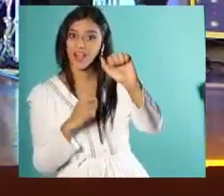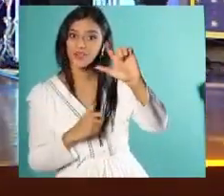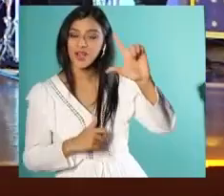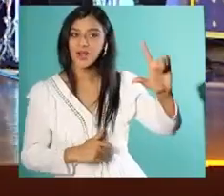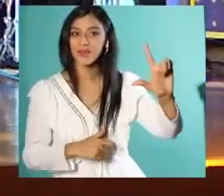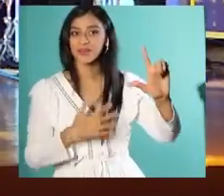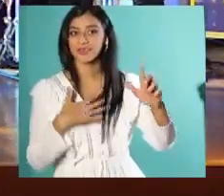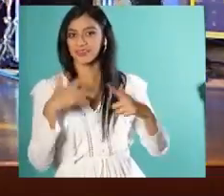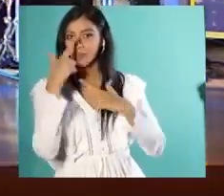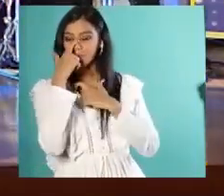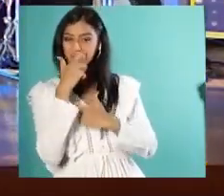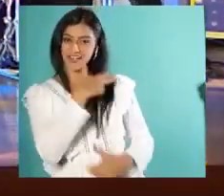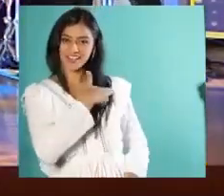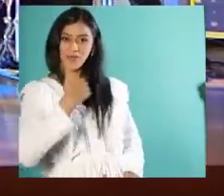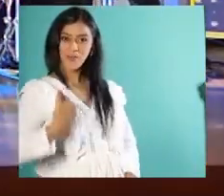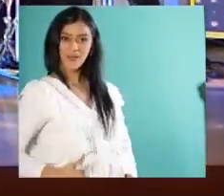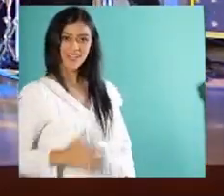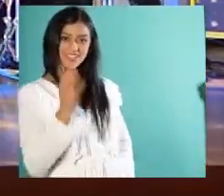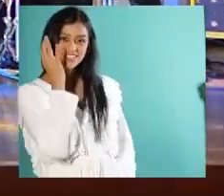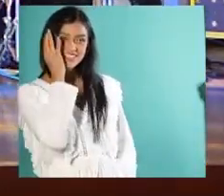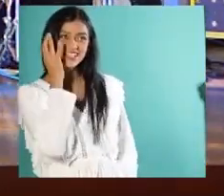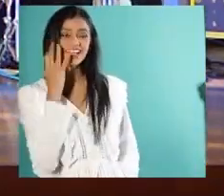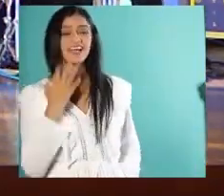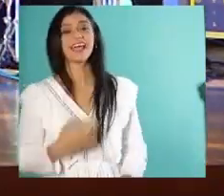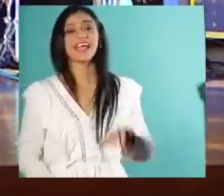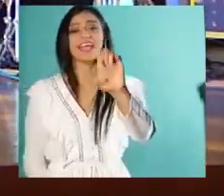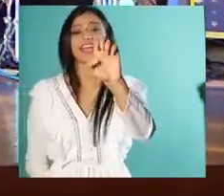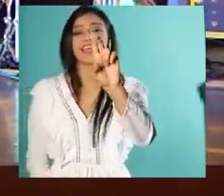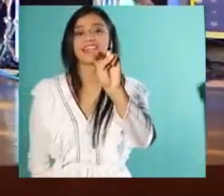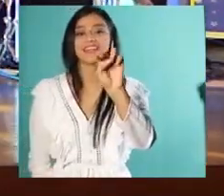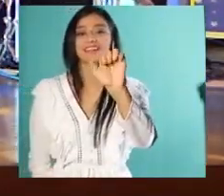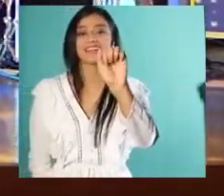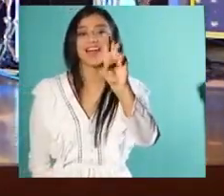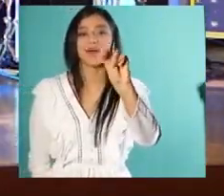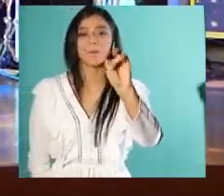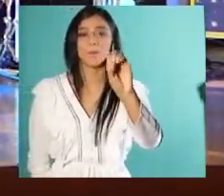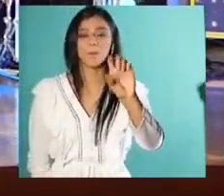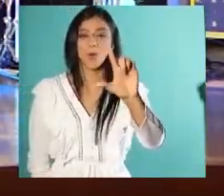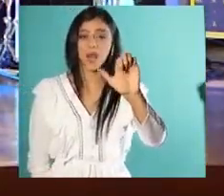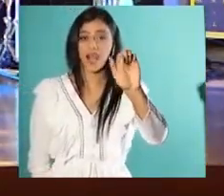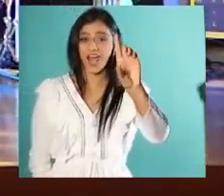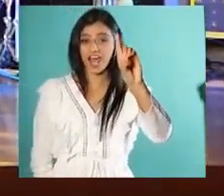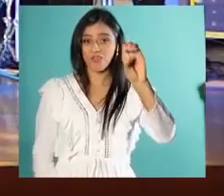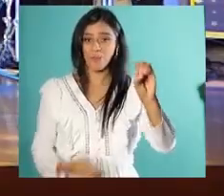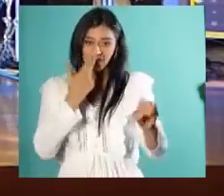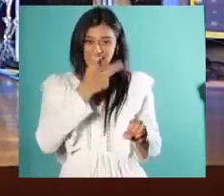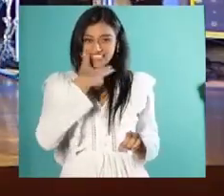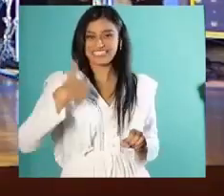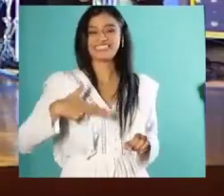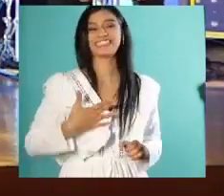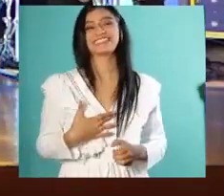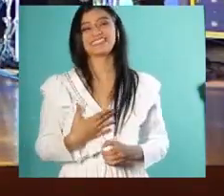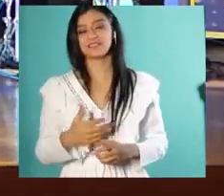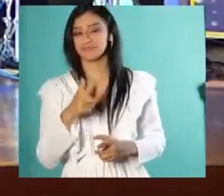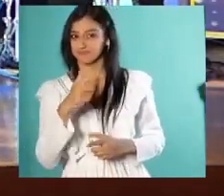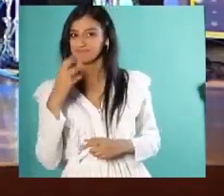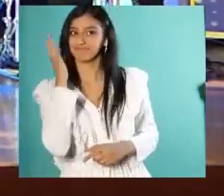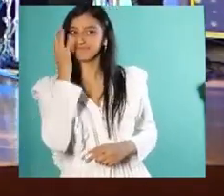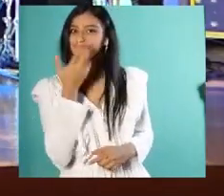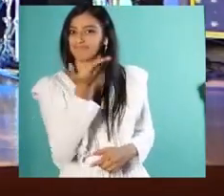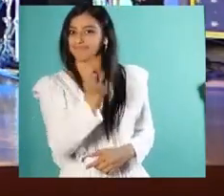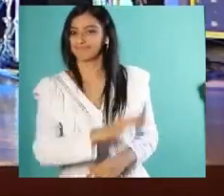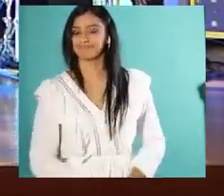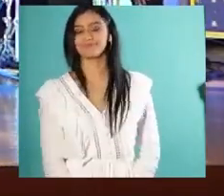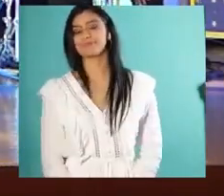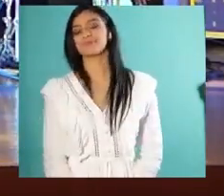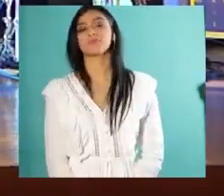Alejandro Lagrota, pero enamorado de una chinita. Es enamorado, porque cuando enamorado, te enamora una china, es enamorado. Enamorado, enamorado está el